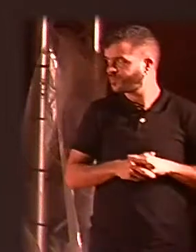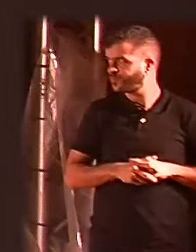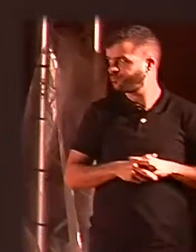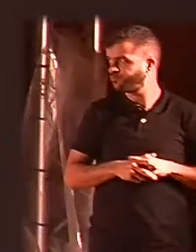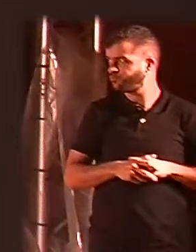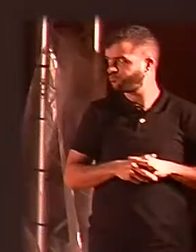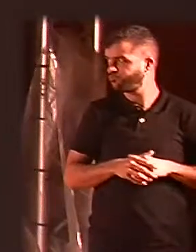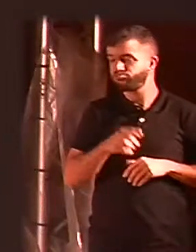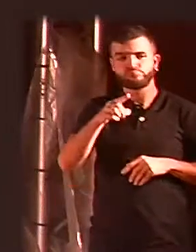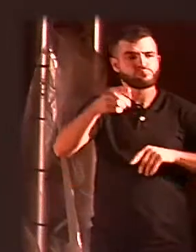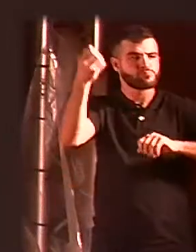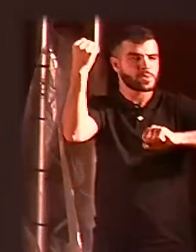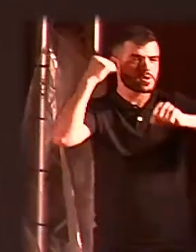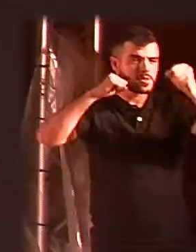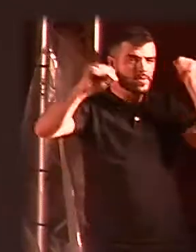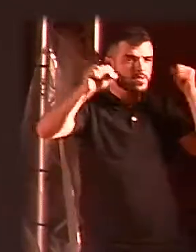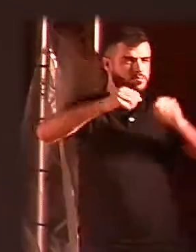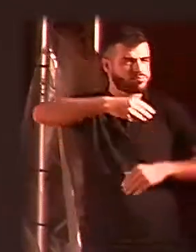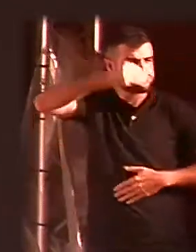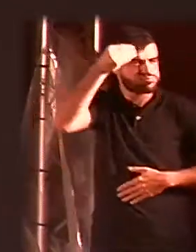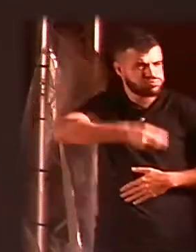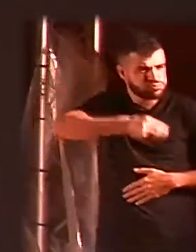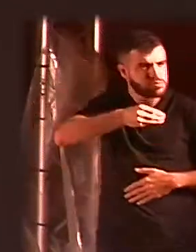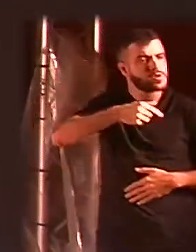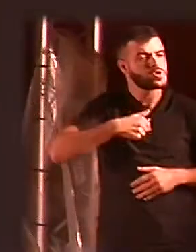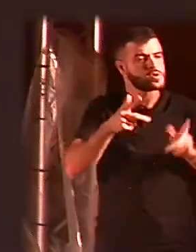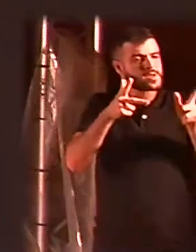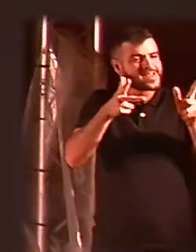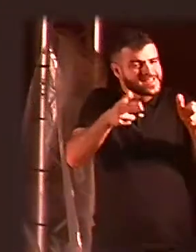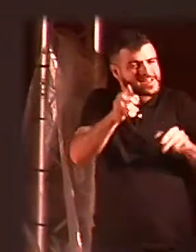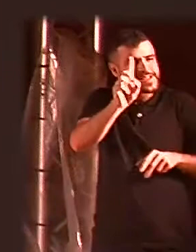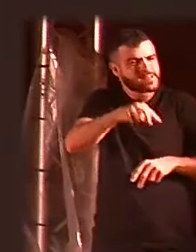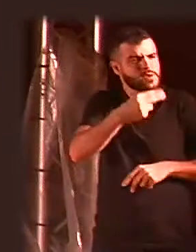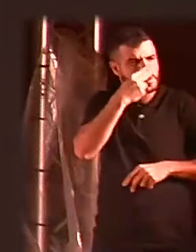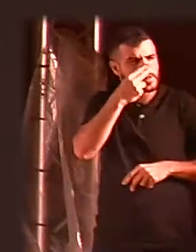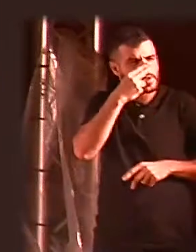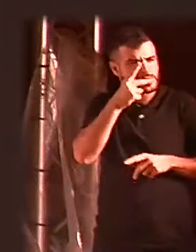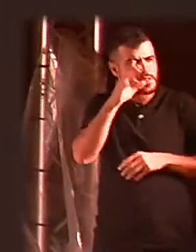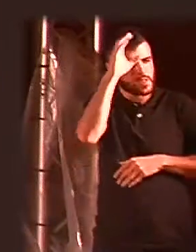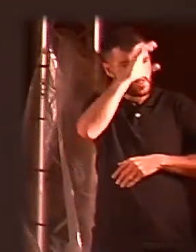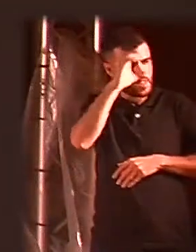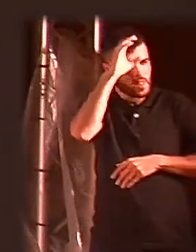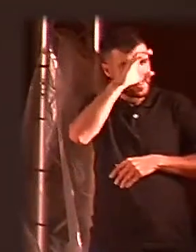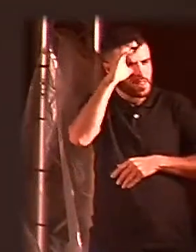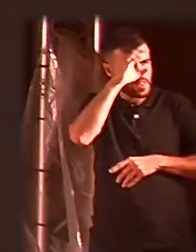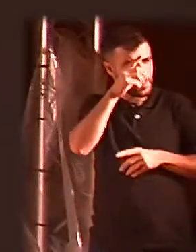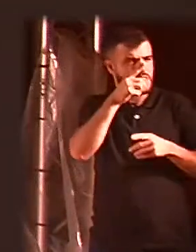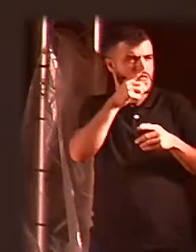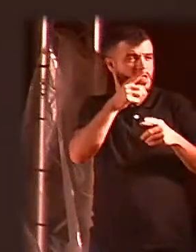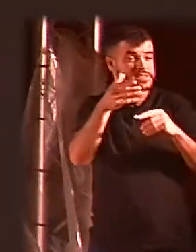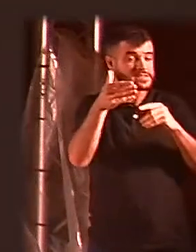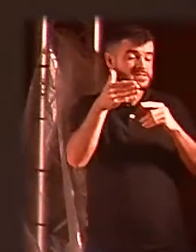Aparte de la magnífica interpretación, lo que me interesa de esta escena es la ciencia que puede haber detrás del trabajo actoral.